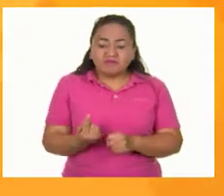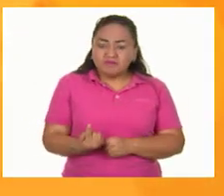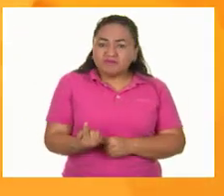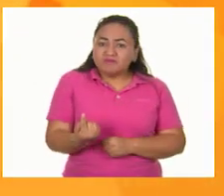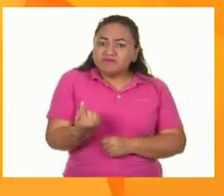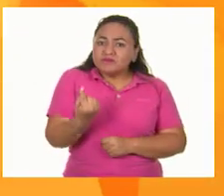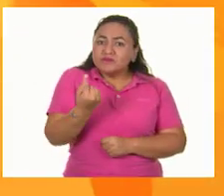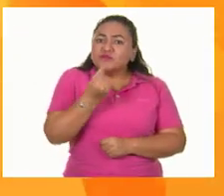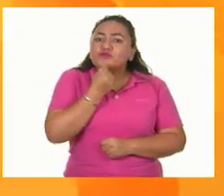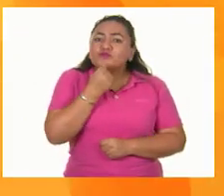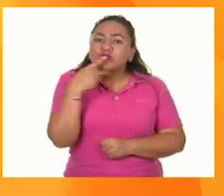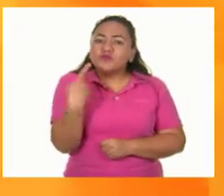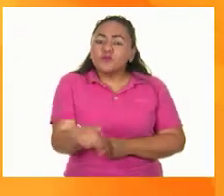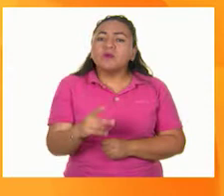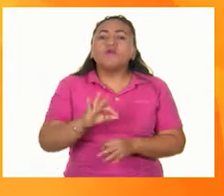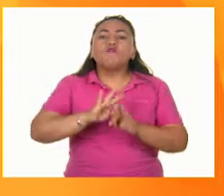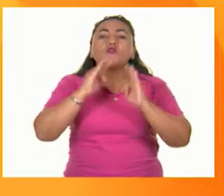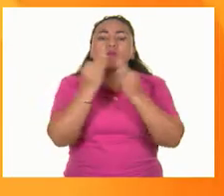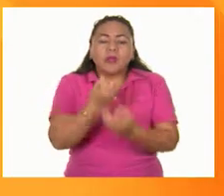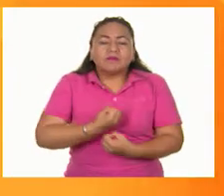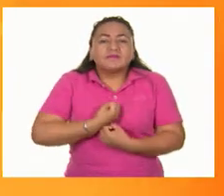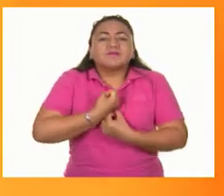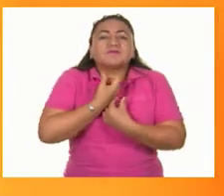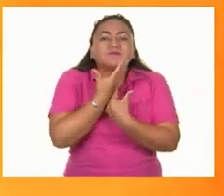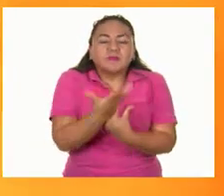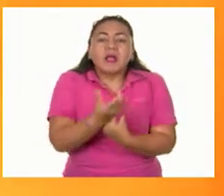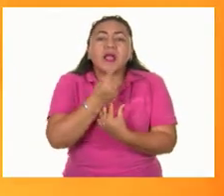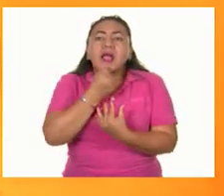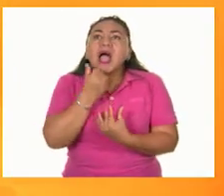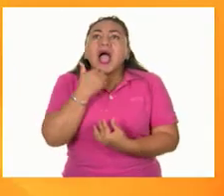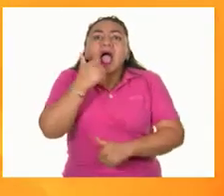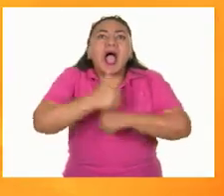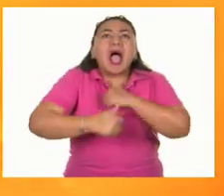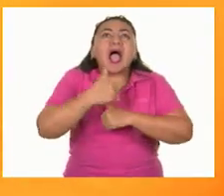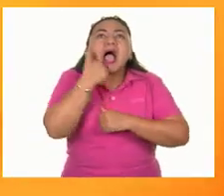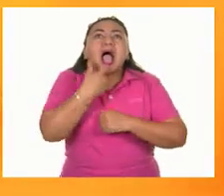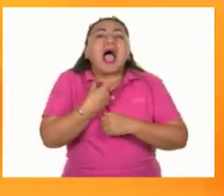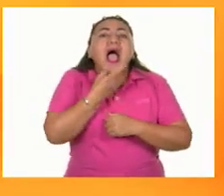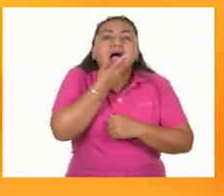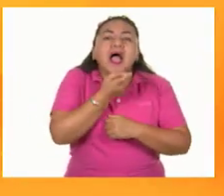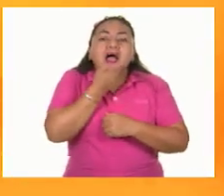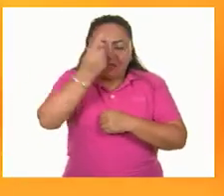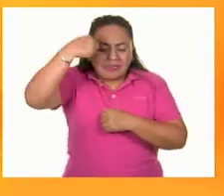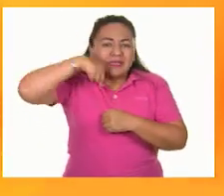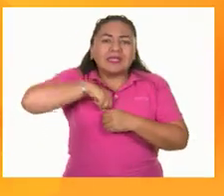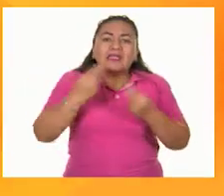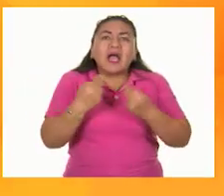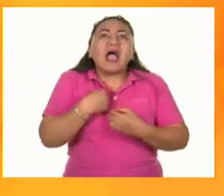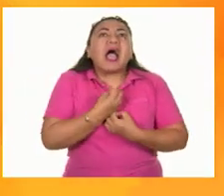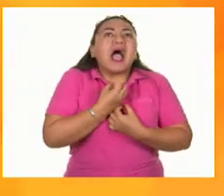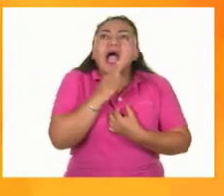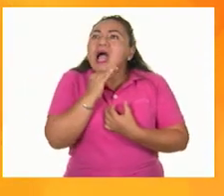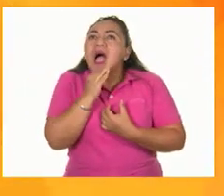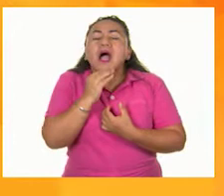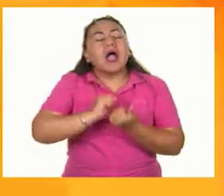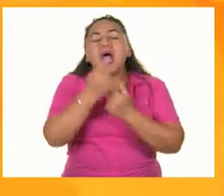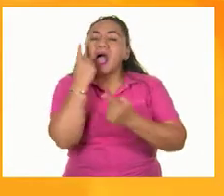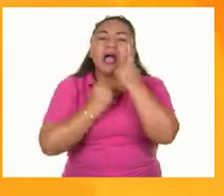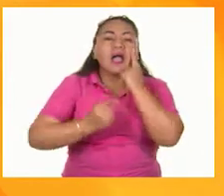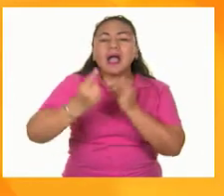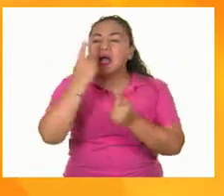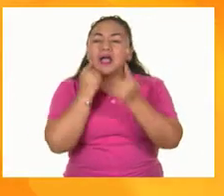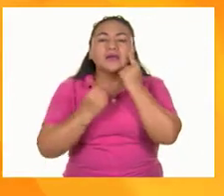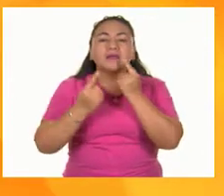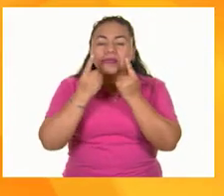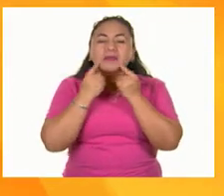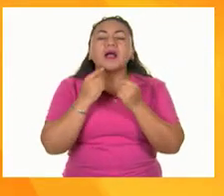una forma de expresión a través de la cual el niño intenta decirnos que algo necesita. Se comienzan